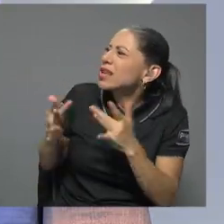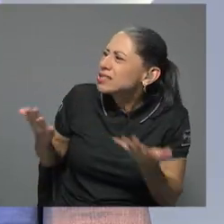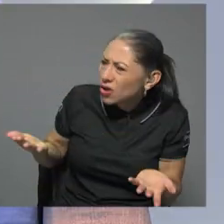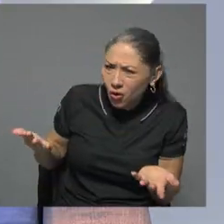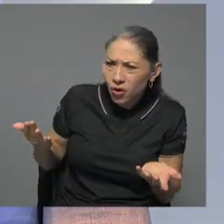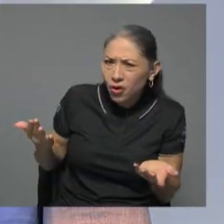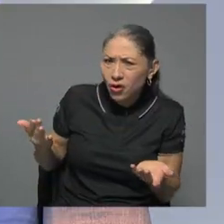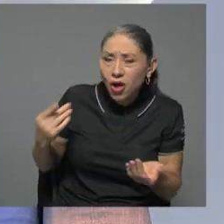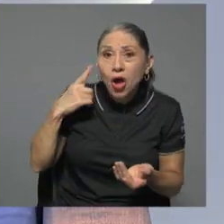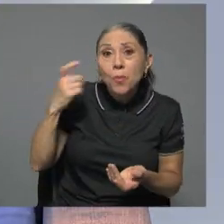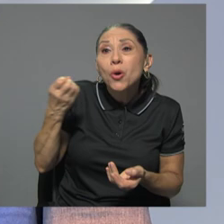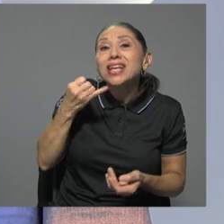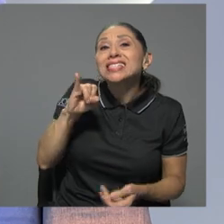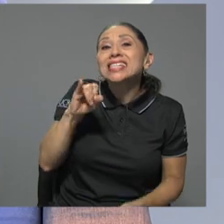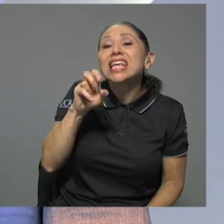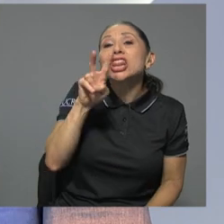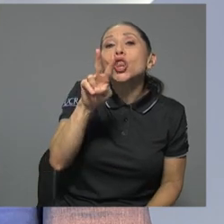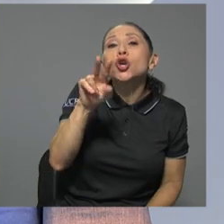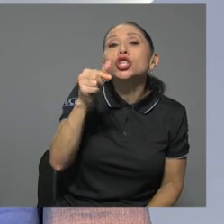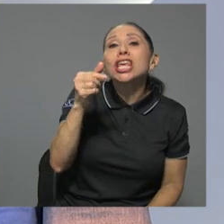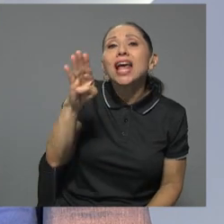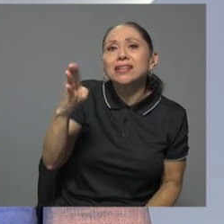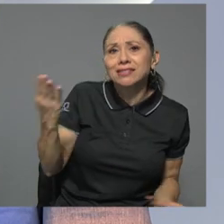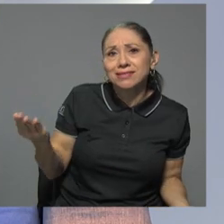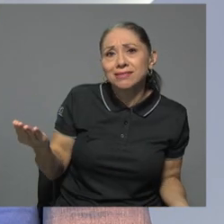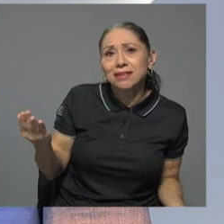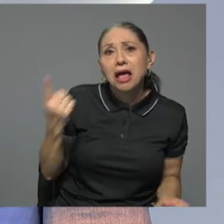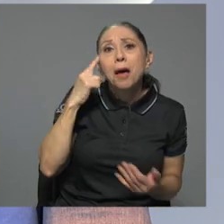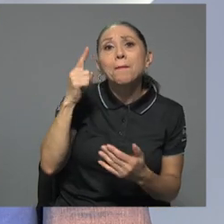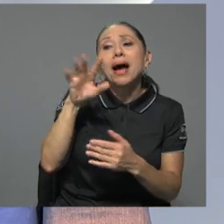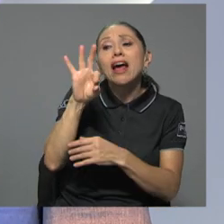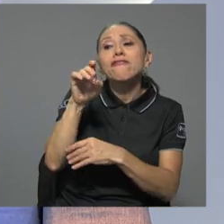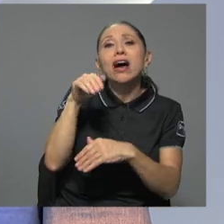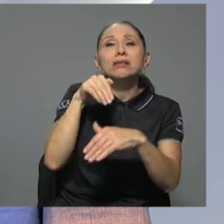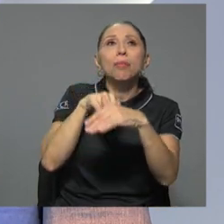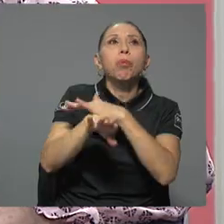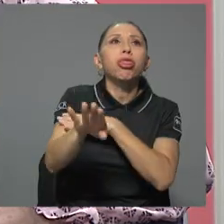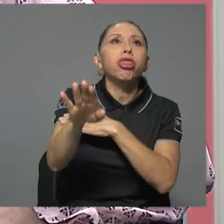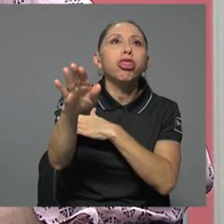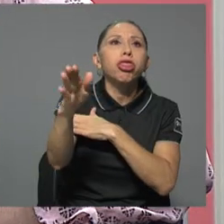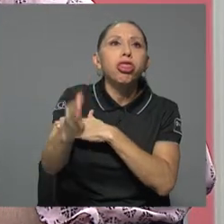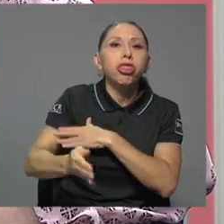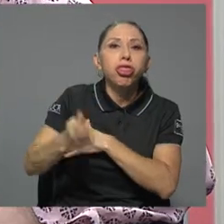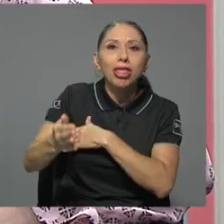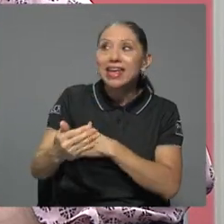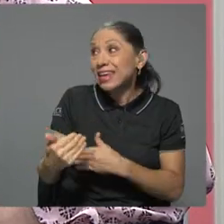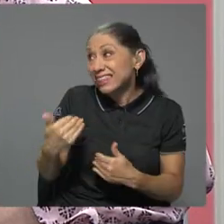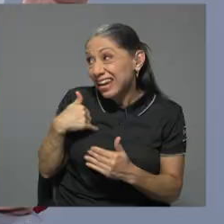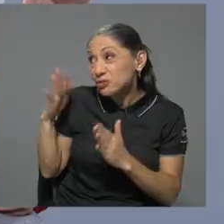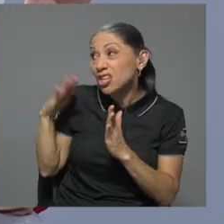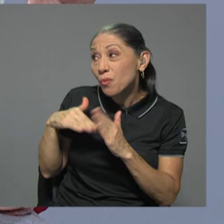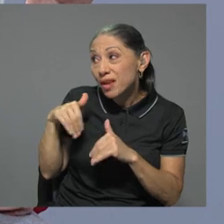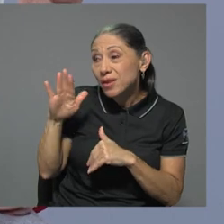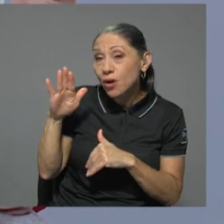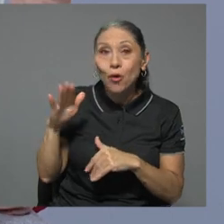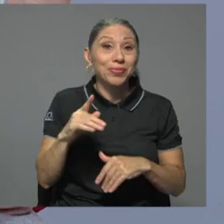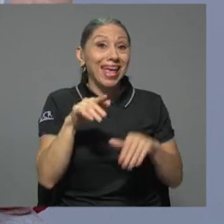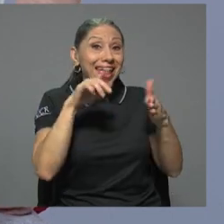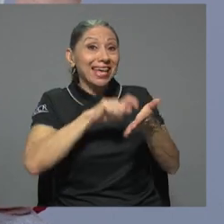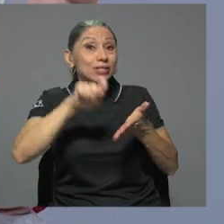es de 2 gigas hay la televisión con mil y pico las escuelas unidocentes